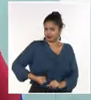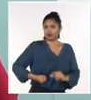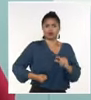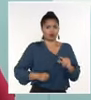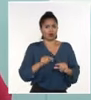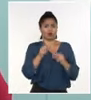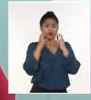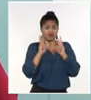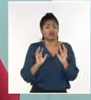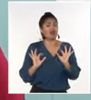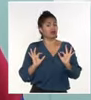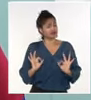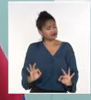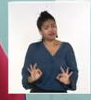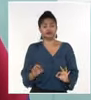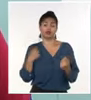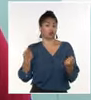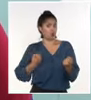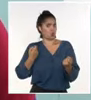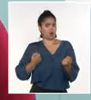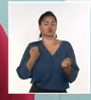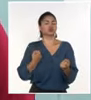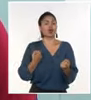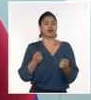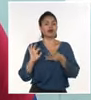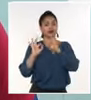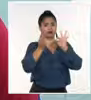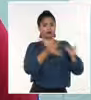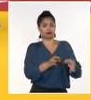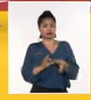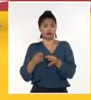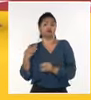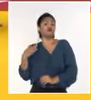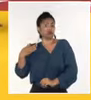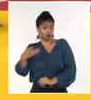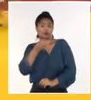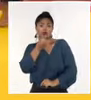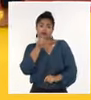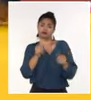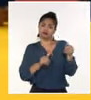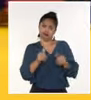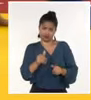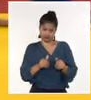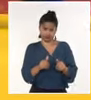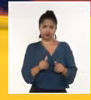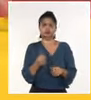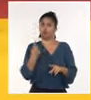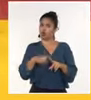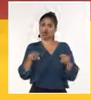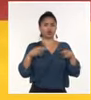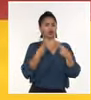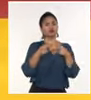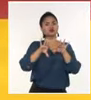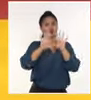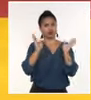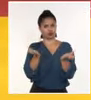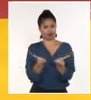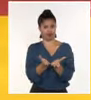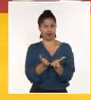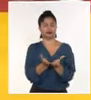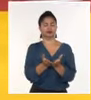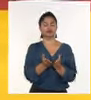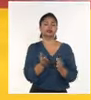unas Olimpiadas o unos Juegos Olímpicos o campeonatos mundiales como tal. Entonces, creo